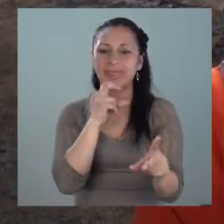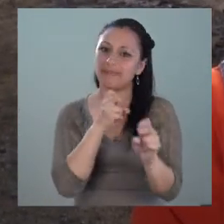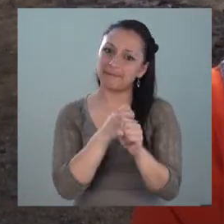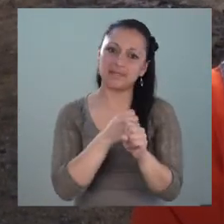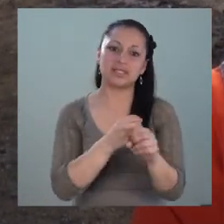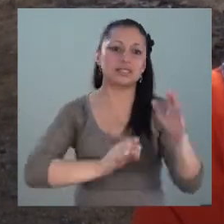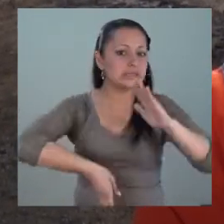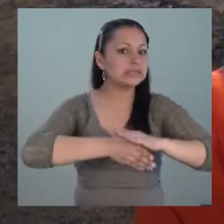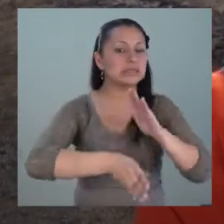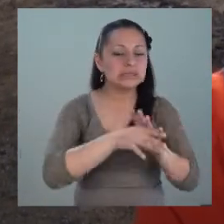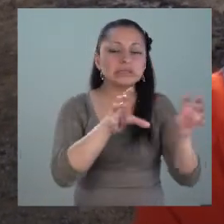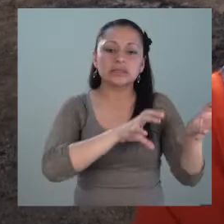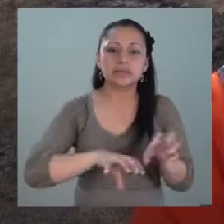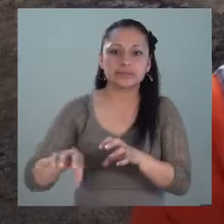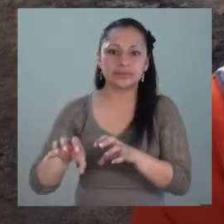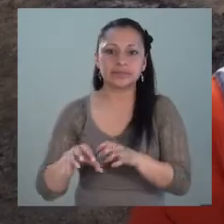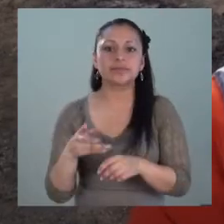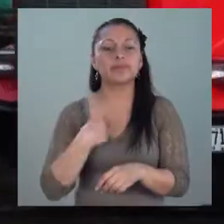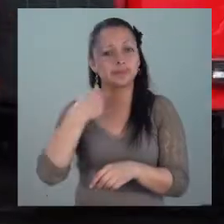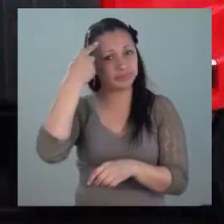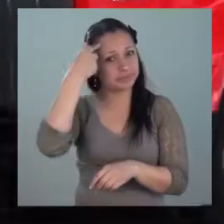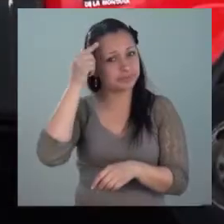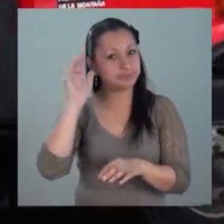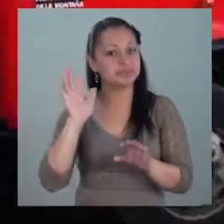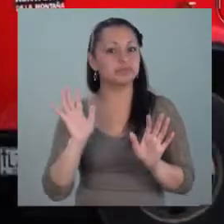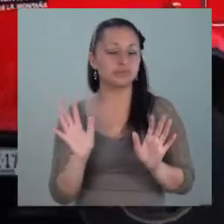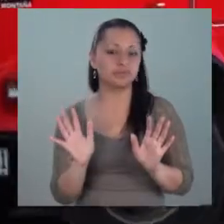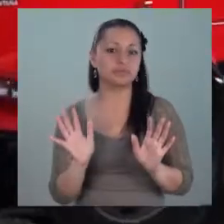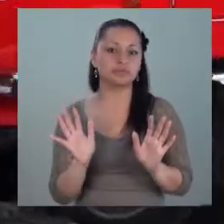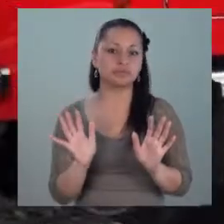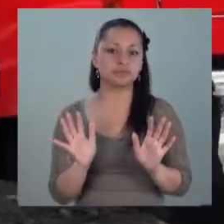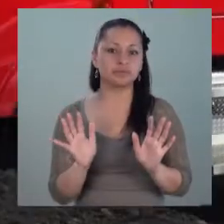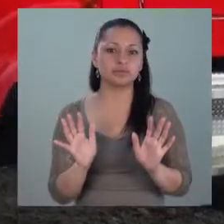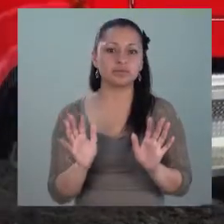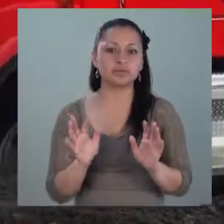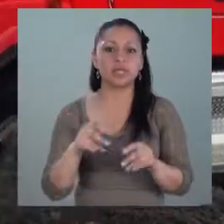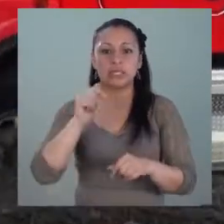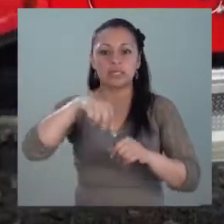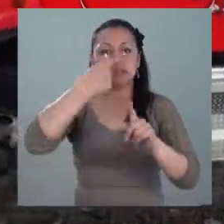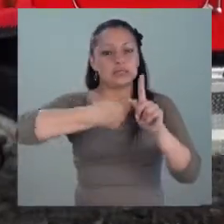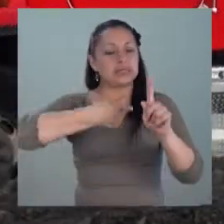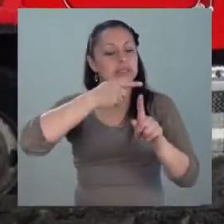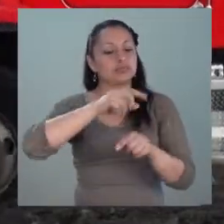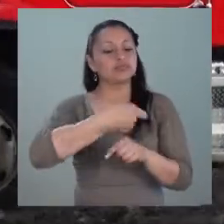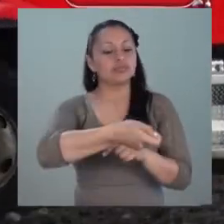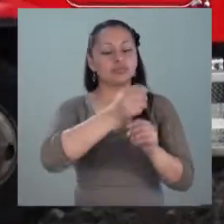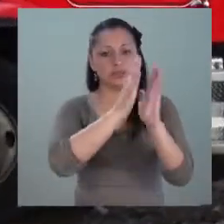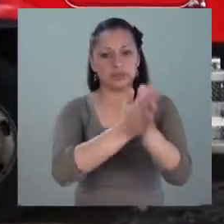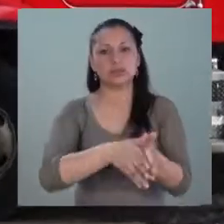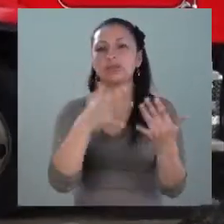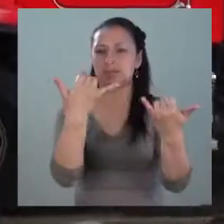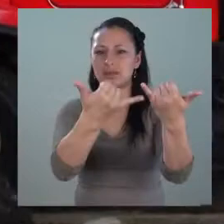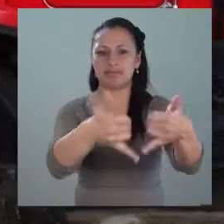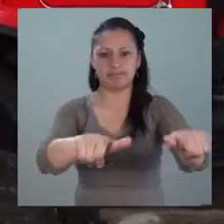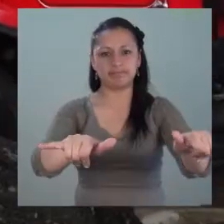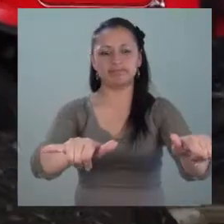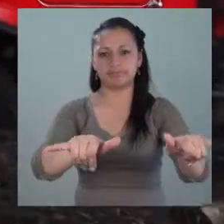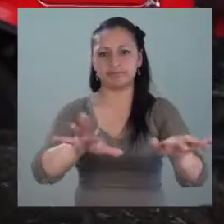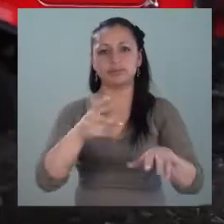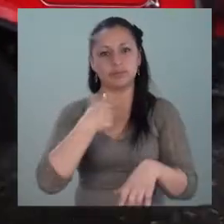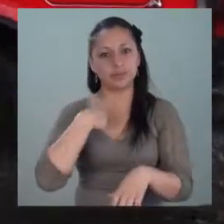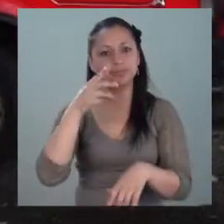eso dificultó bastante las actividades. Yo pienso que en el mes de diciembre deberíamos estar